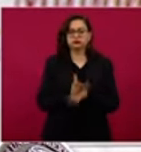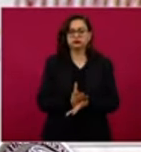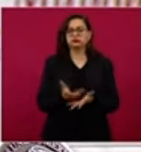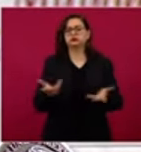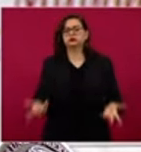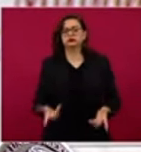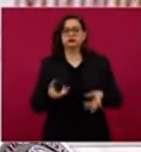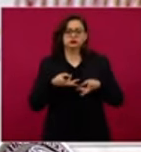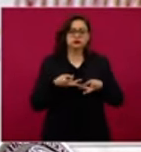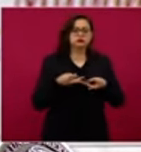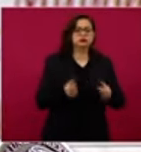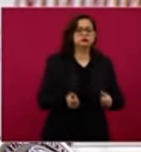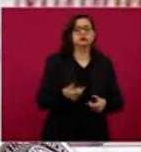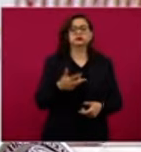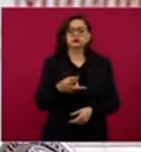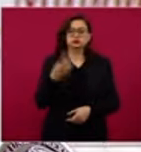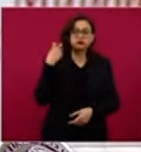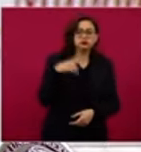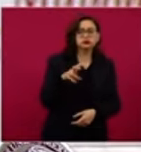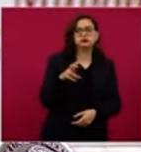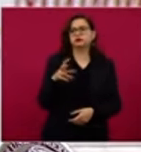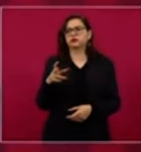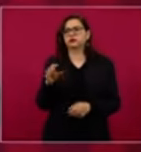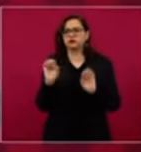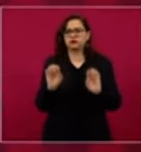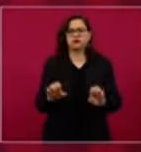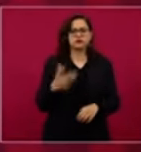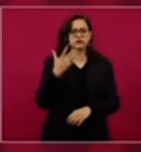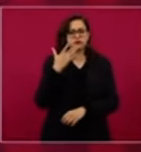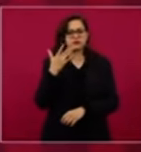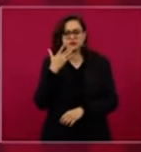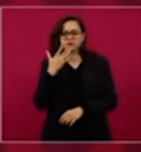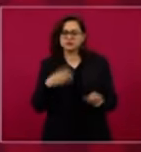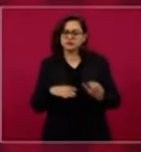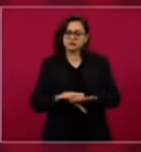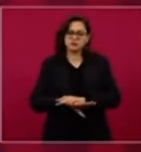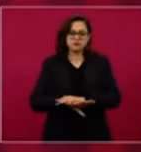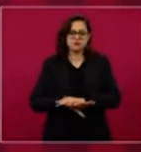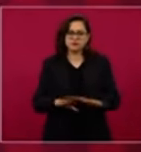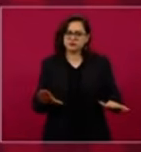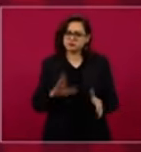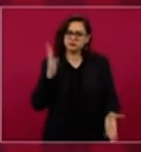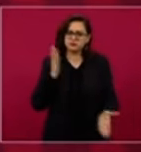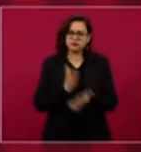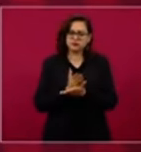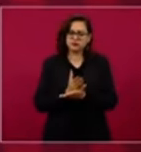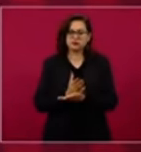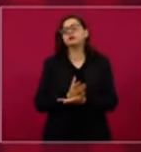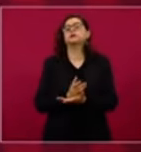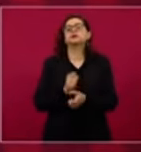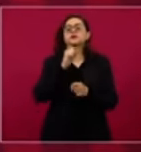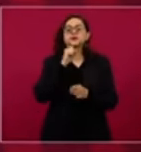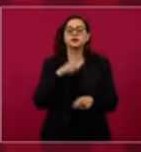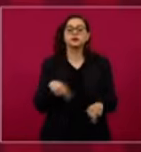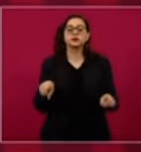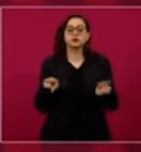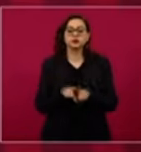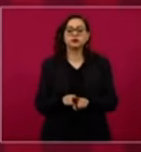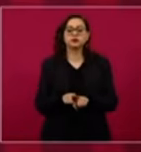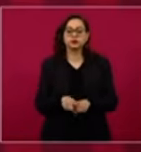viáticos, con lo superfluo en el uso, en el desempeño de los cargos públicos y que incluso